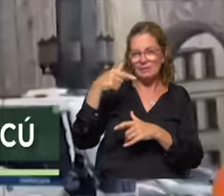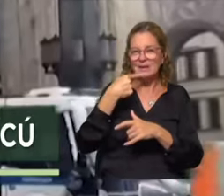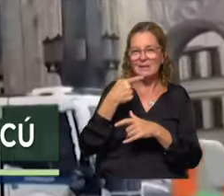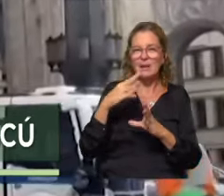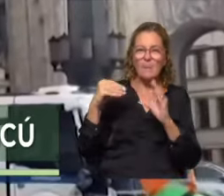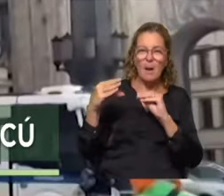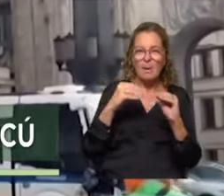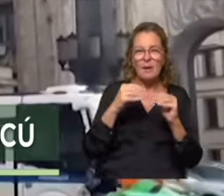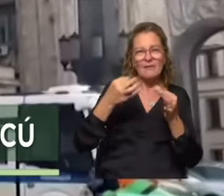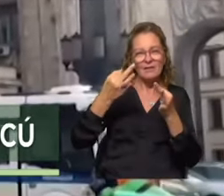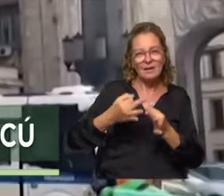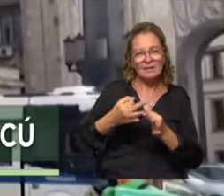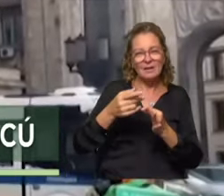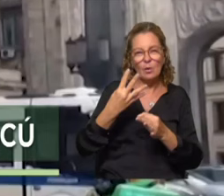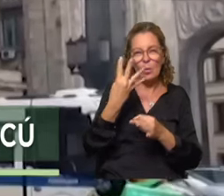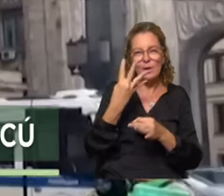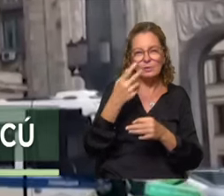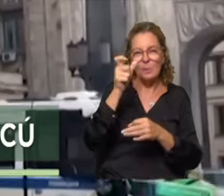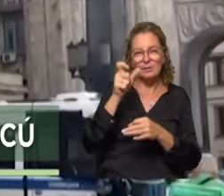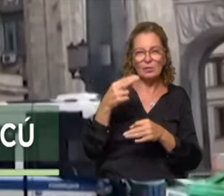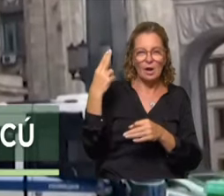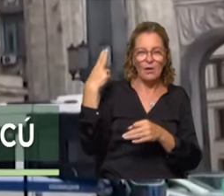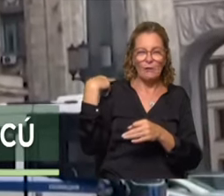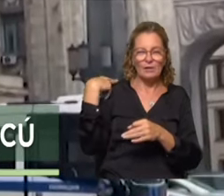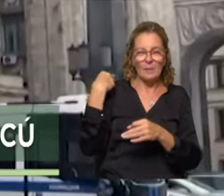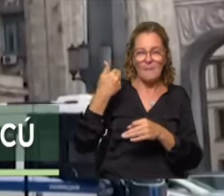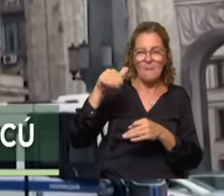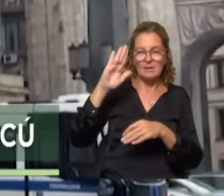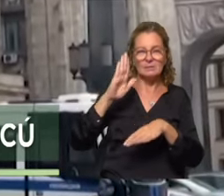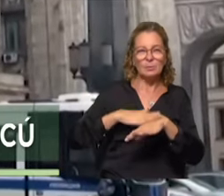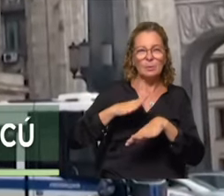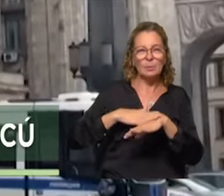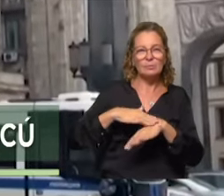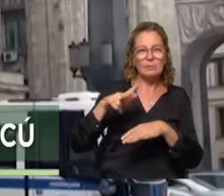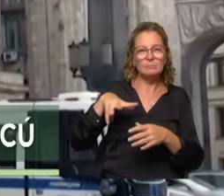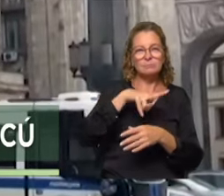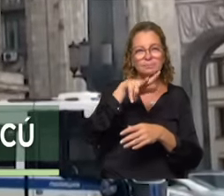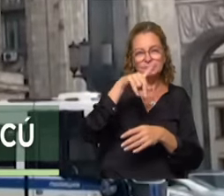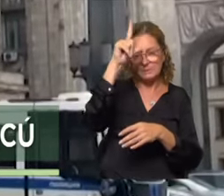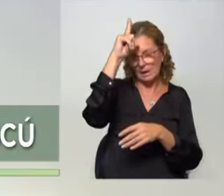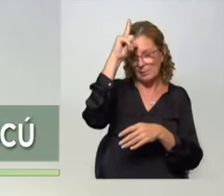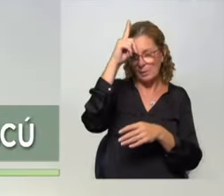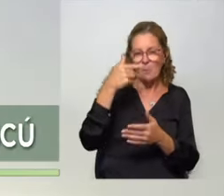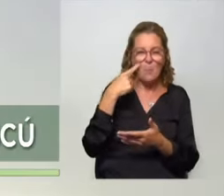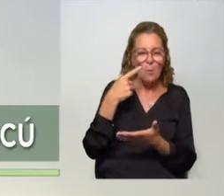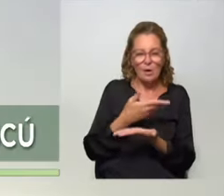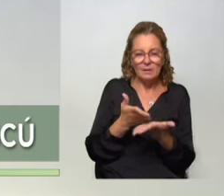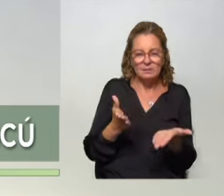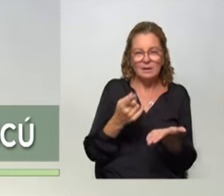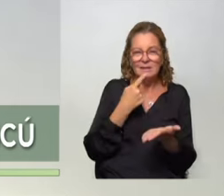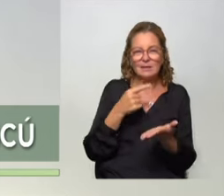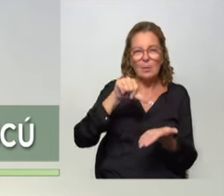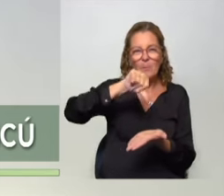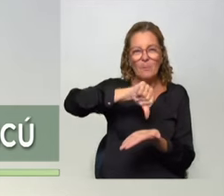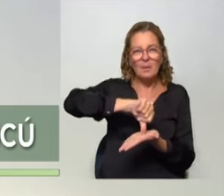una conversación real mantenida por cuatro oficiales, entre ellos el máximo responsable de la Fuerza Aérea Alemana, que muestra la implicancia directa de los